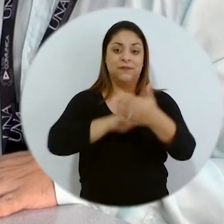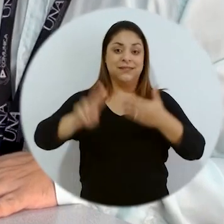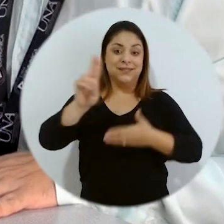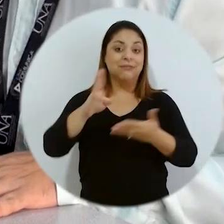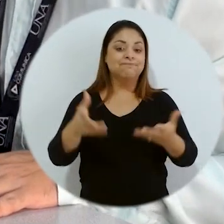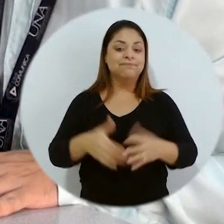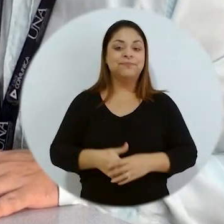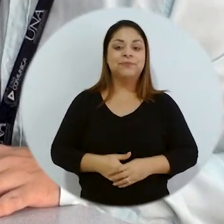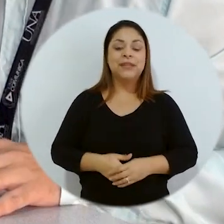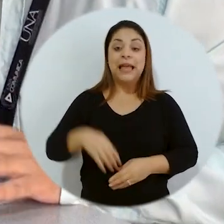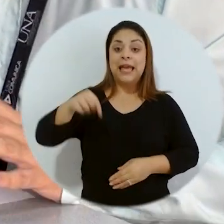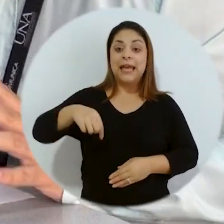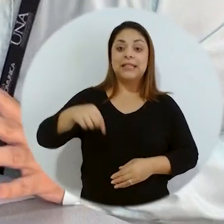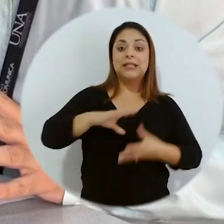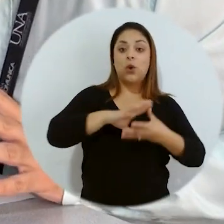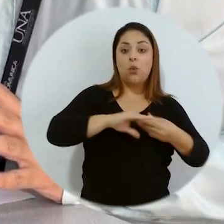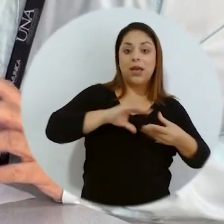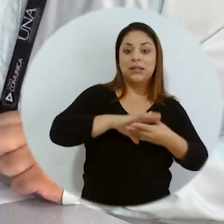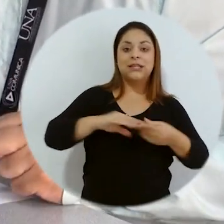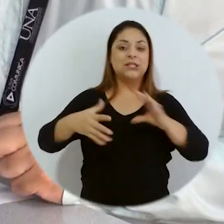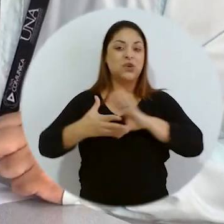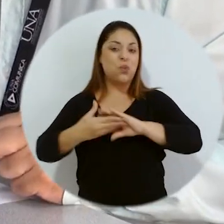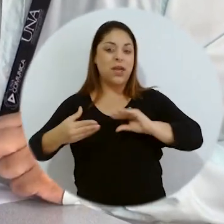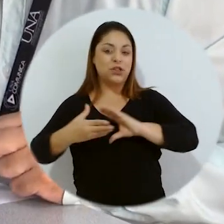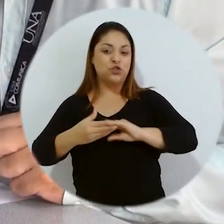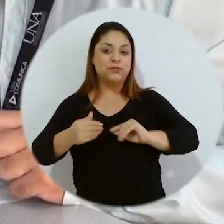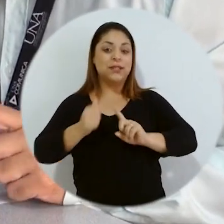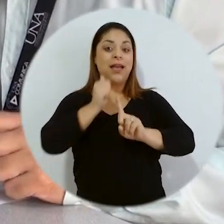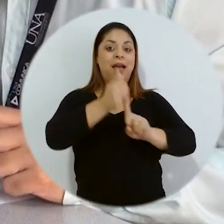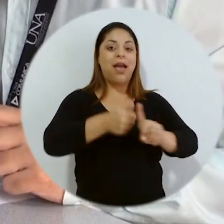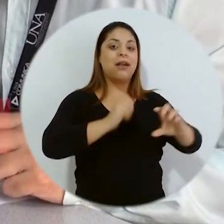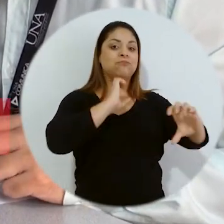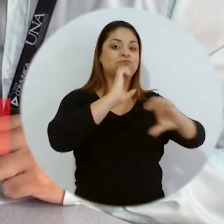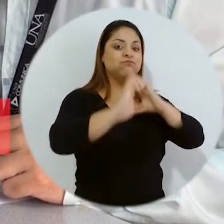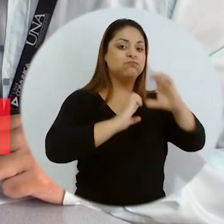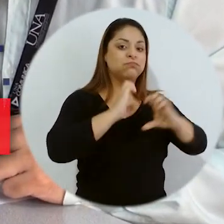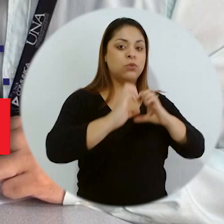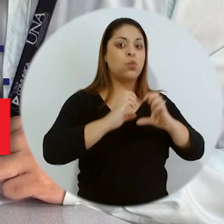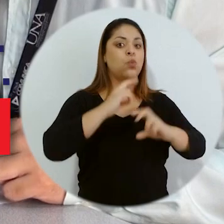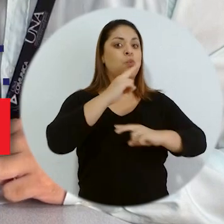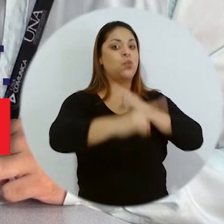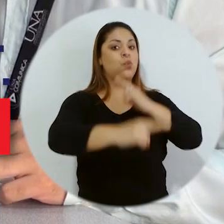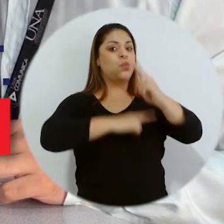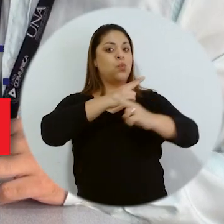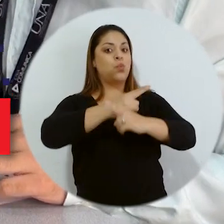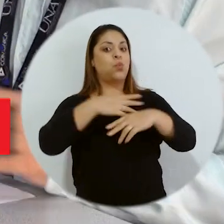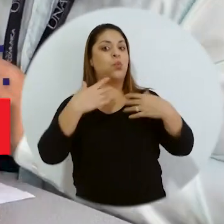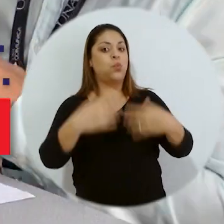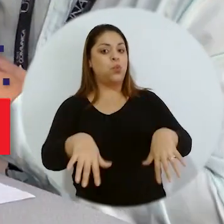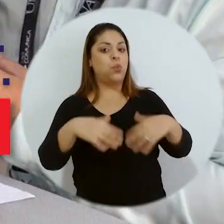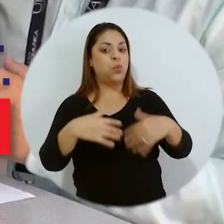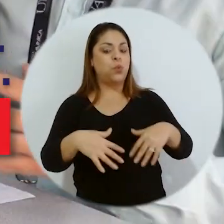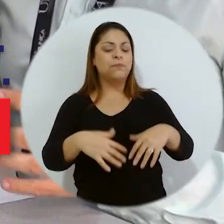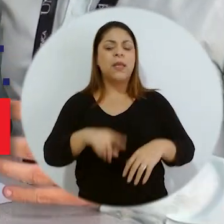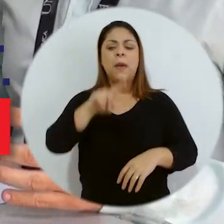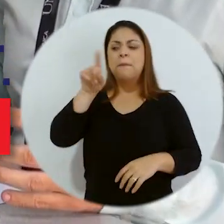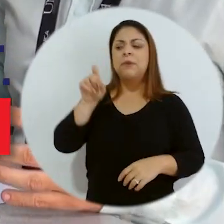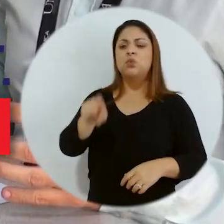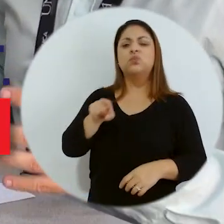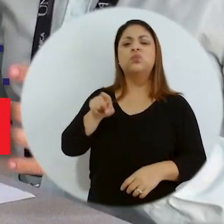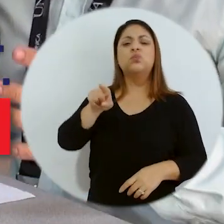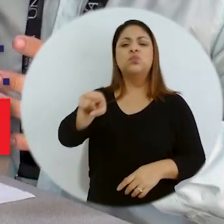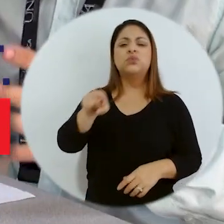discapacidad. Estos cuentas y cuentos, en cada episodio un universo, y hablando justamente de historias, ¿qué te ha tocado ver en este